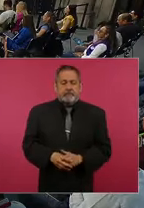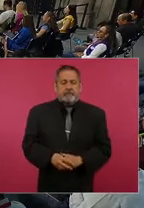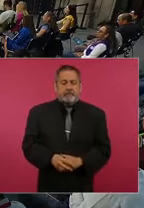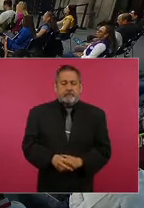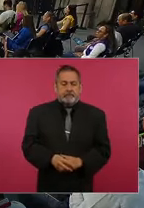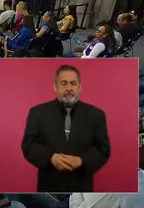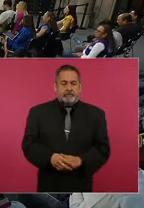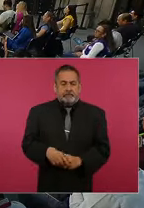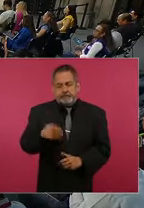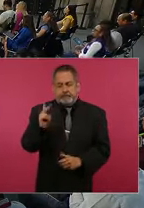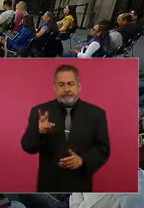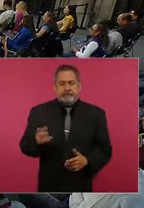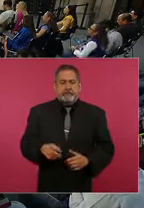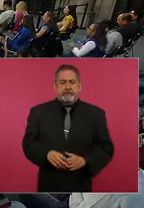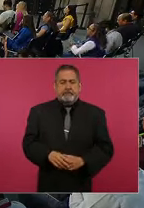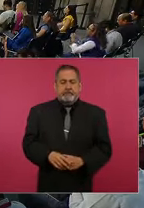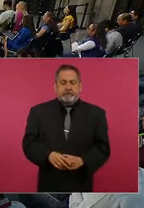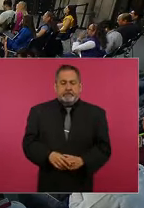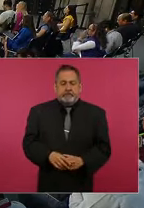Pero